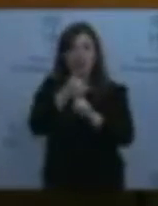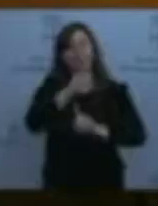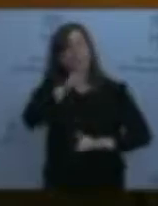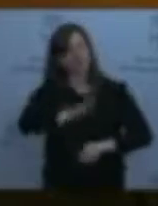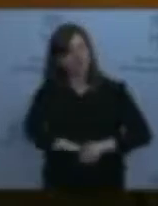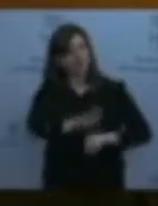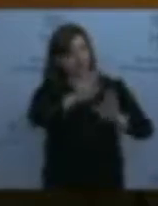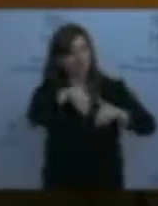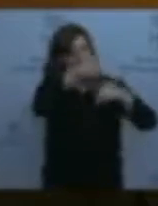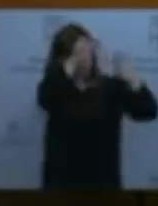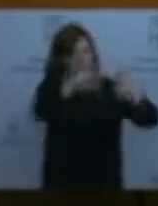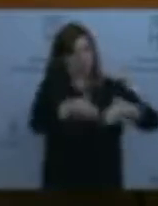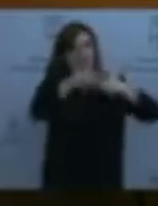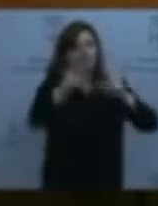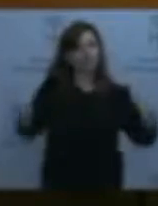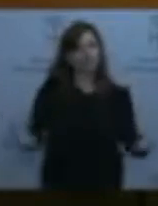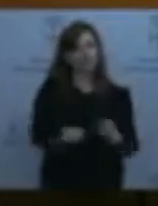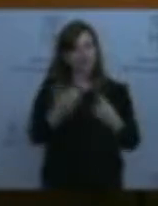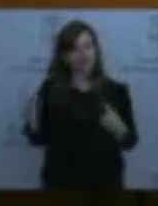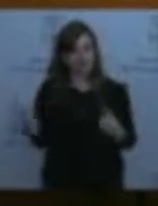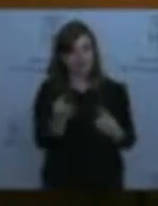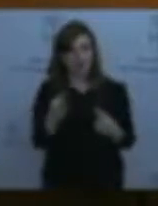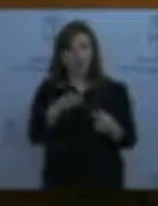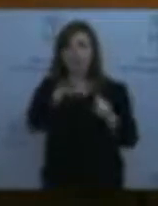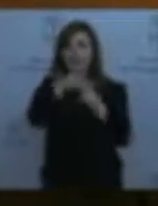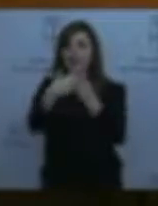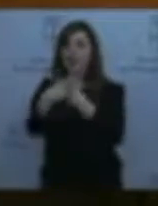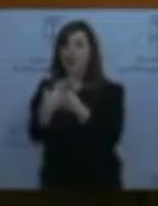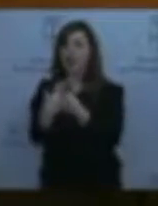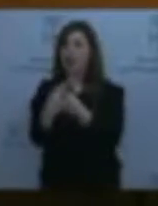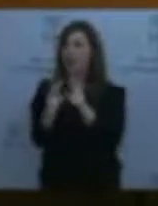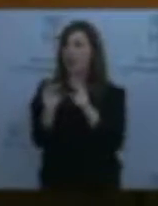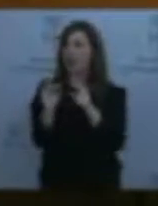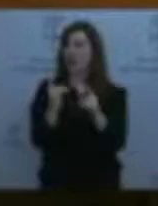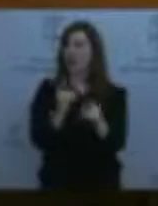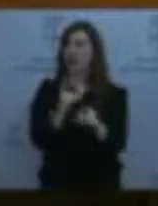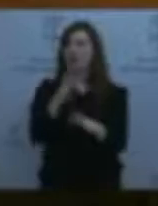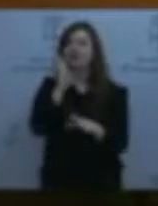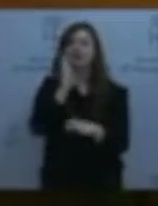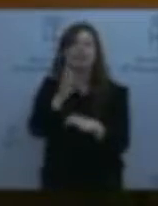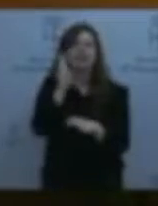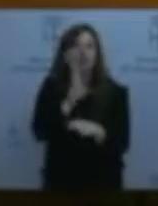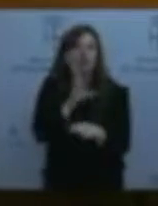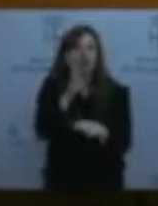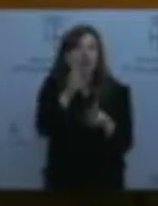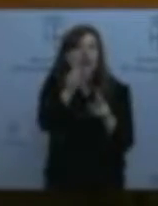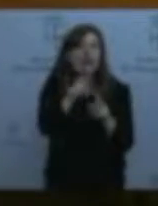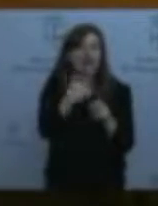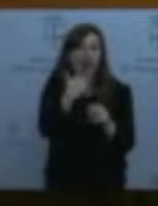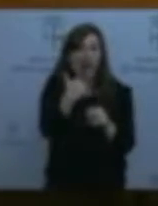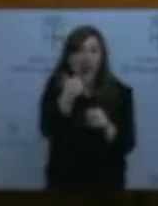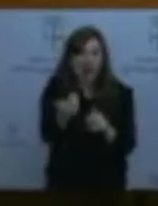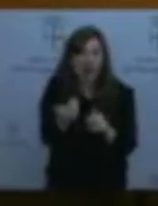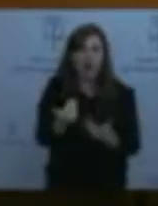publicarles. Con el caso de las irregularidades de urología, como ya era una fechoría un tanto mayor, pues entonces también lo